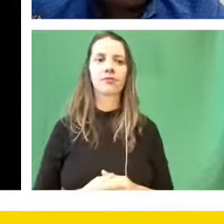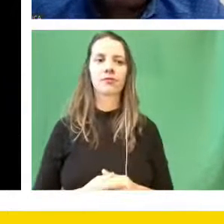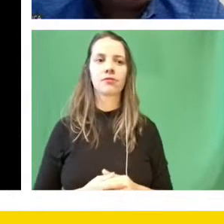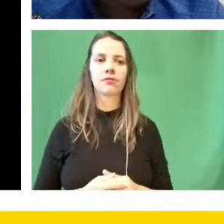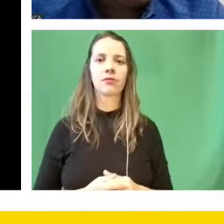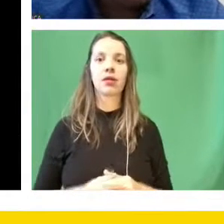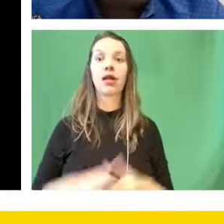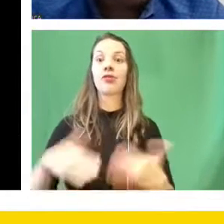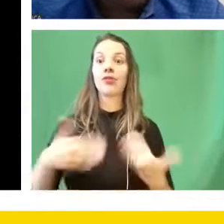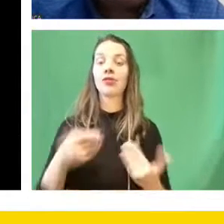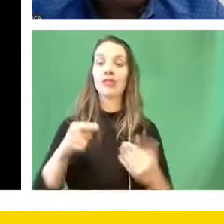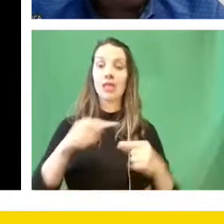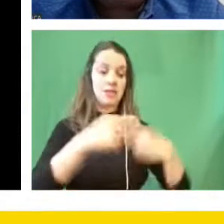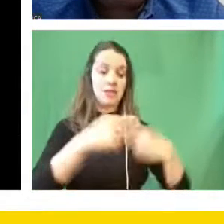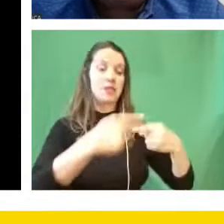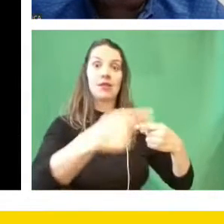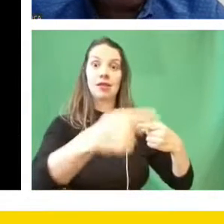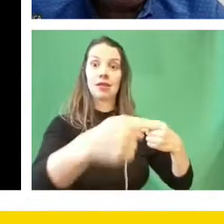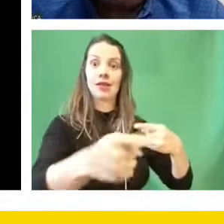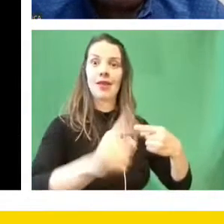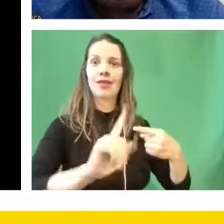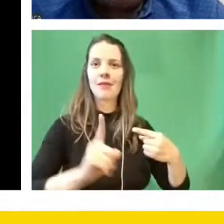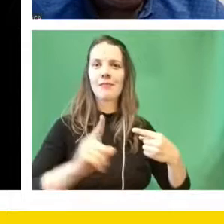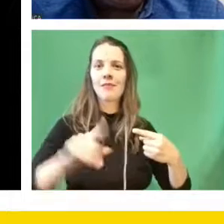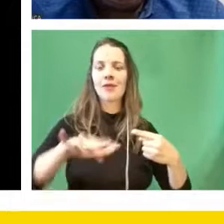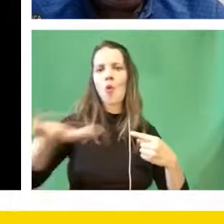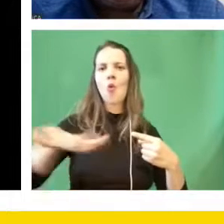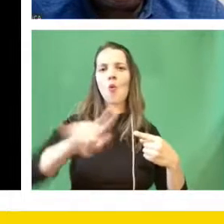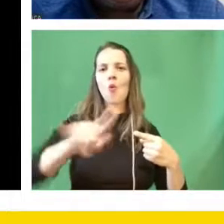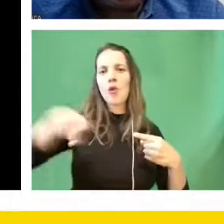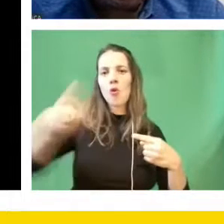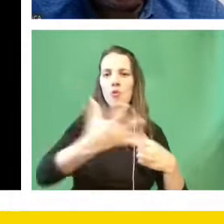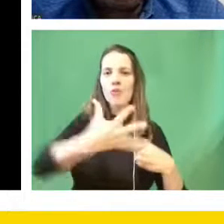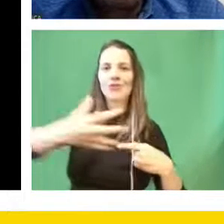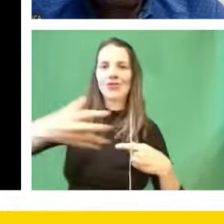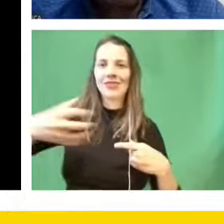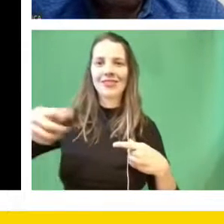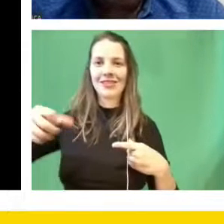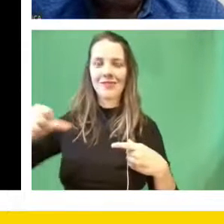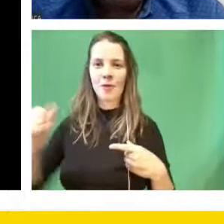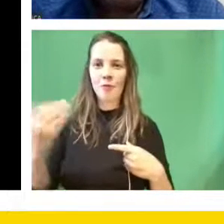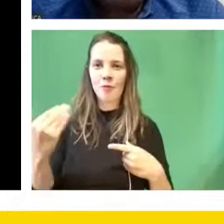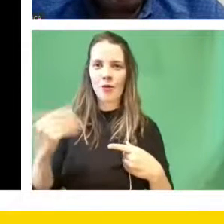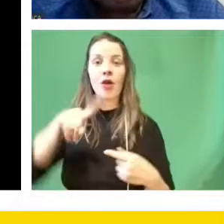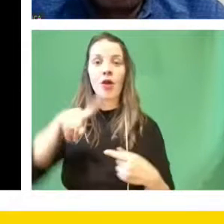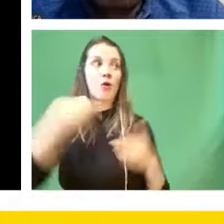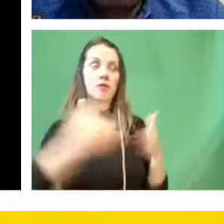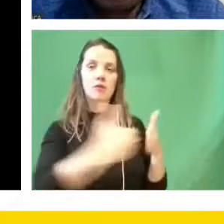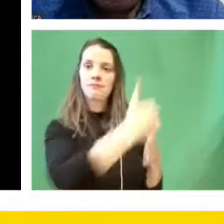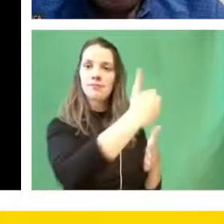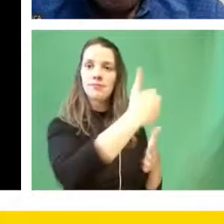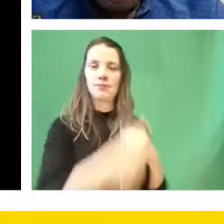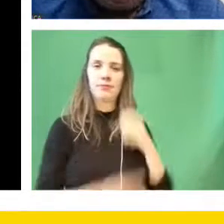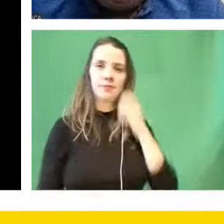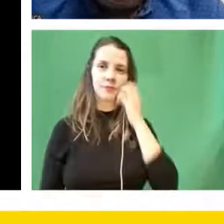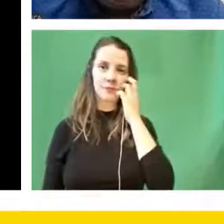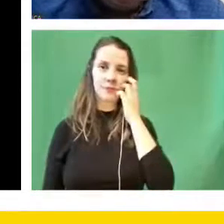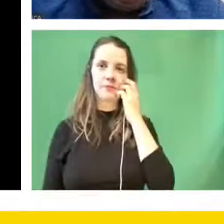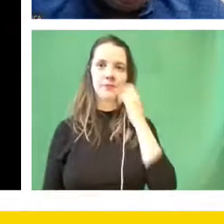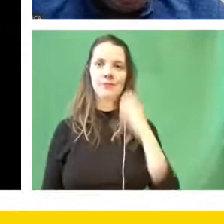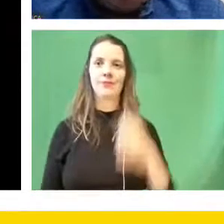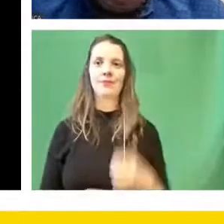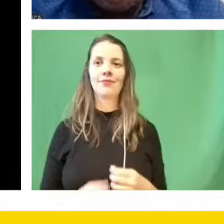oportunidades y requerimientos de la población con discapacidad. Siguiente filmina, si son tan amables. Gracias.